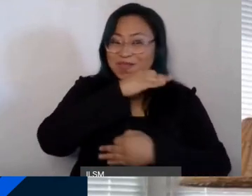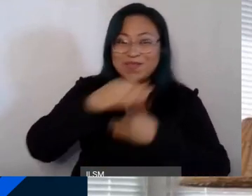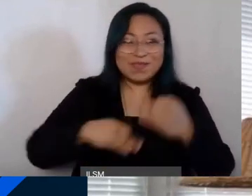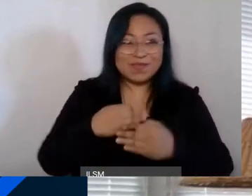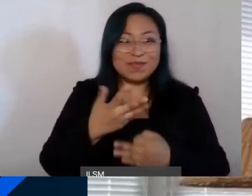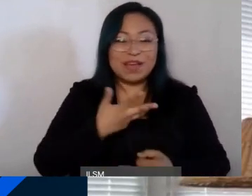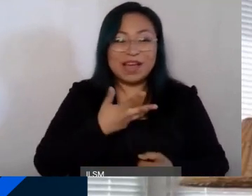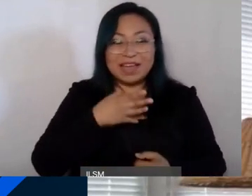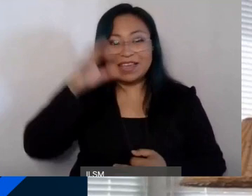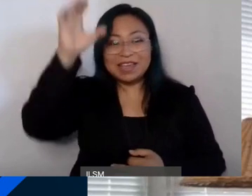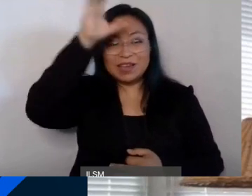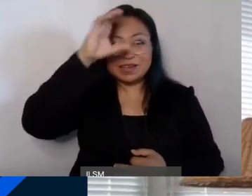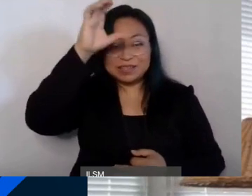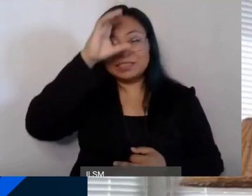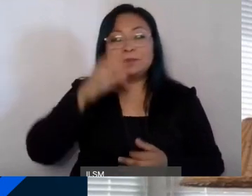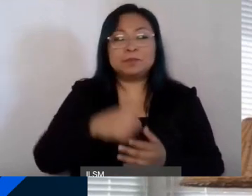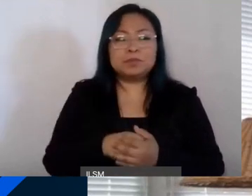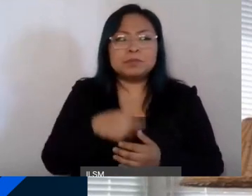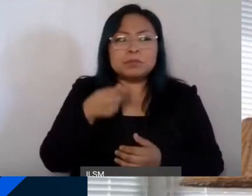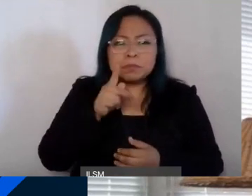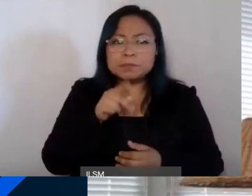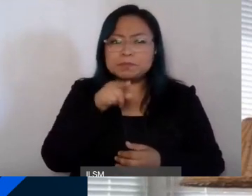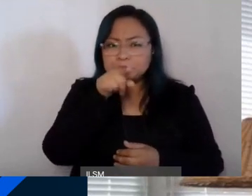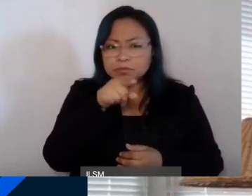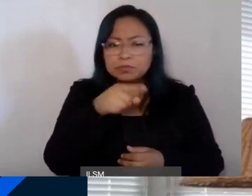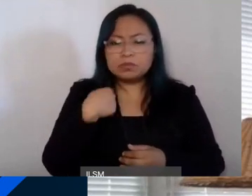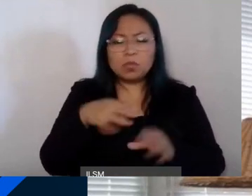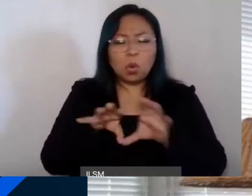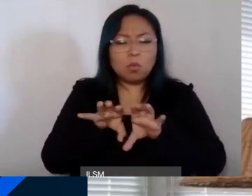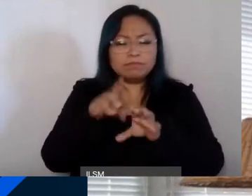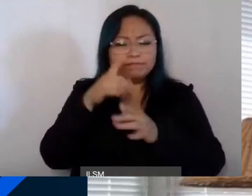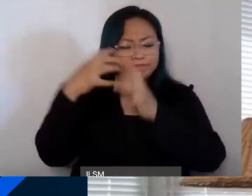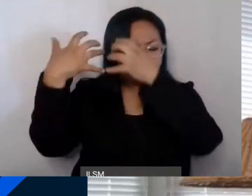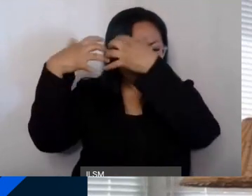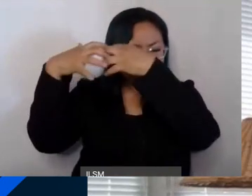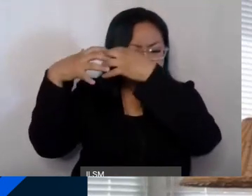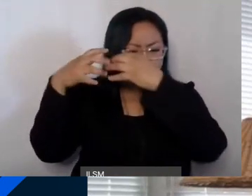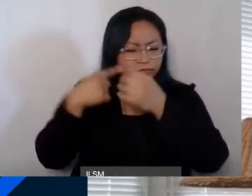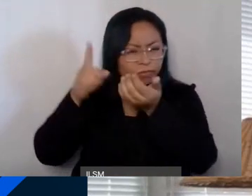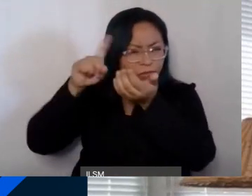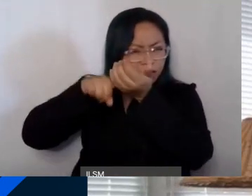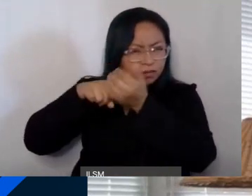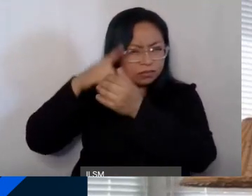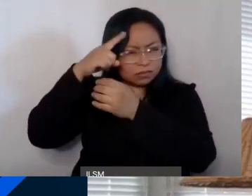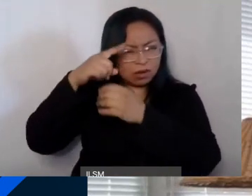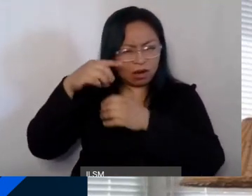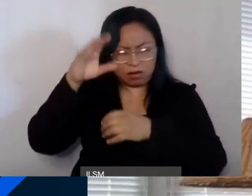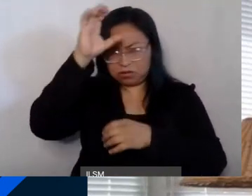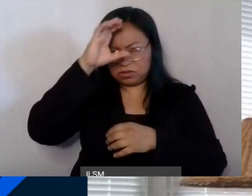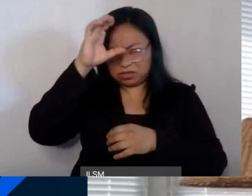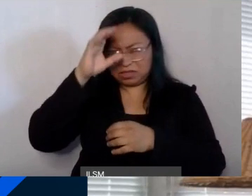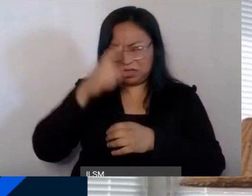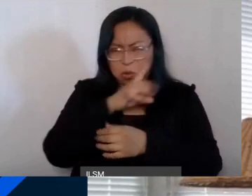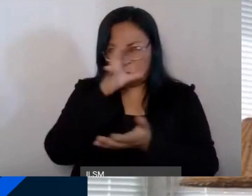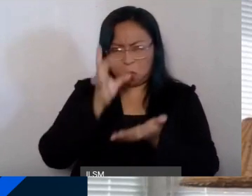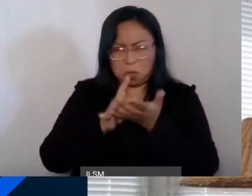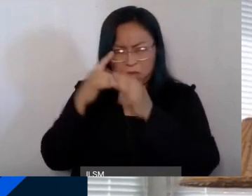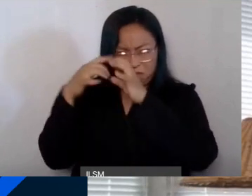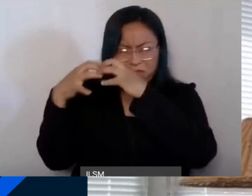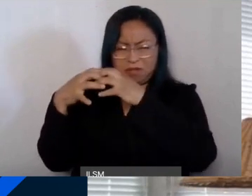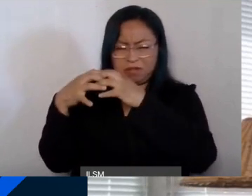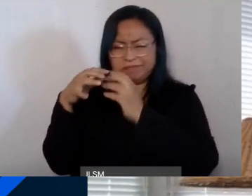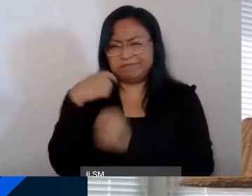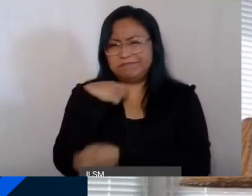a ubicar la conciencia en el cerebro voy a poner muchos interrogantes primer lugar qué pasa